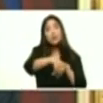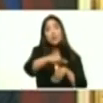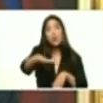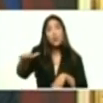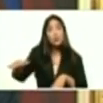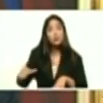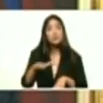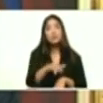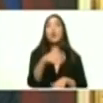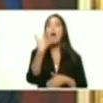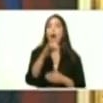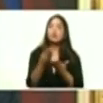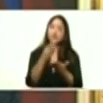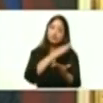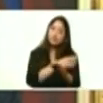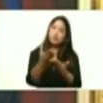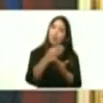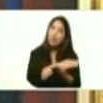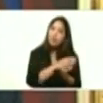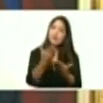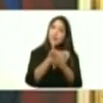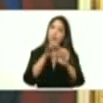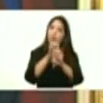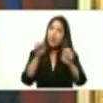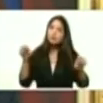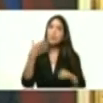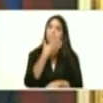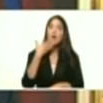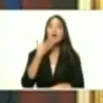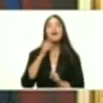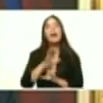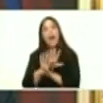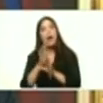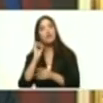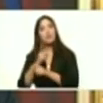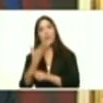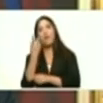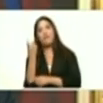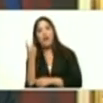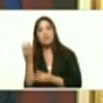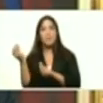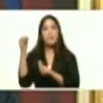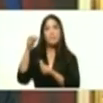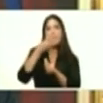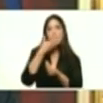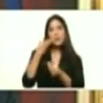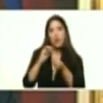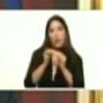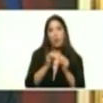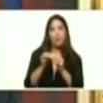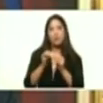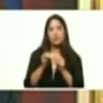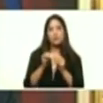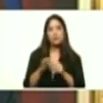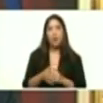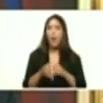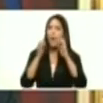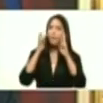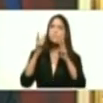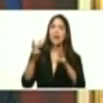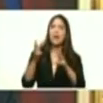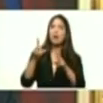niñas, tengan allí sus libros, educación de calidad, la hay que mejorarla mucho más, no fue un milagro, alfabetizar,